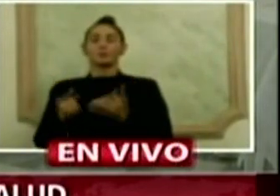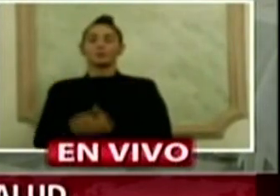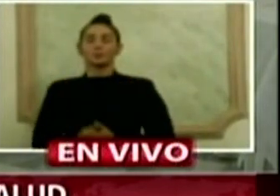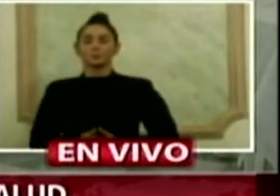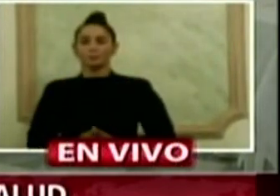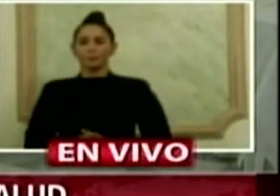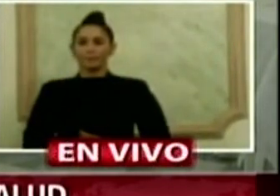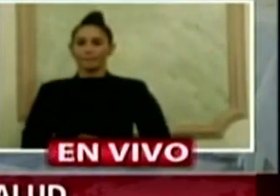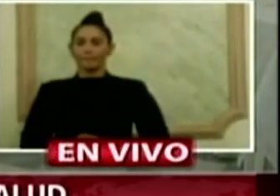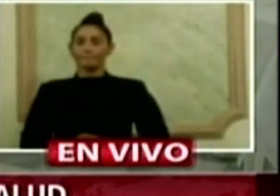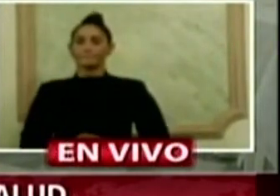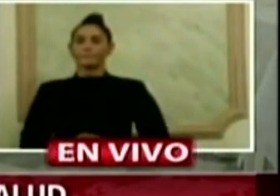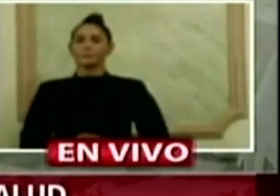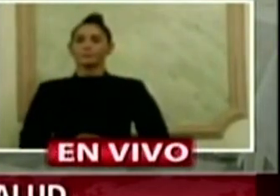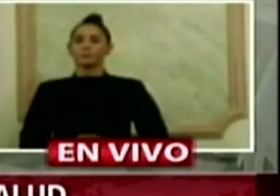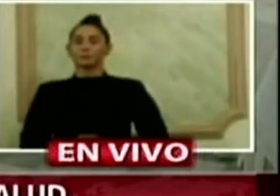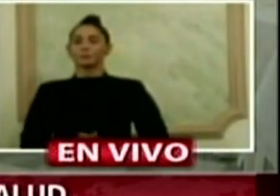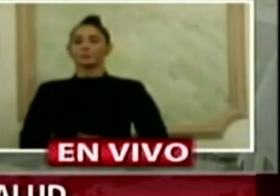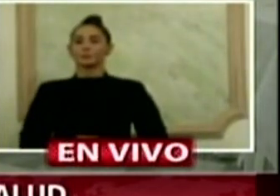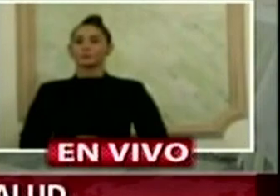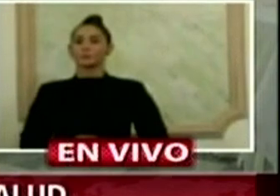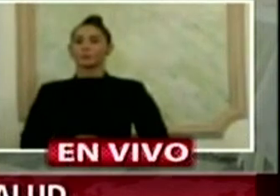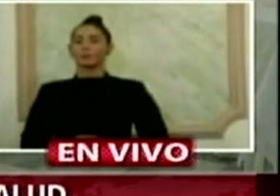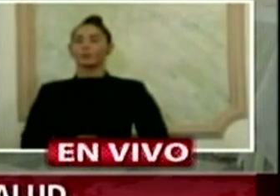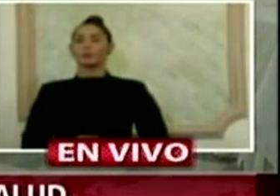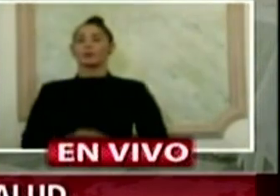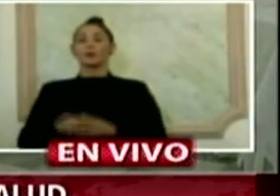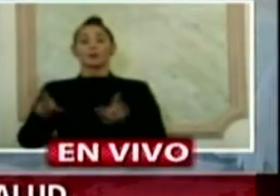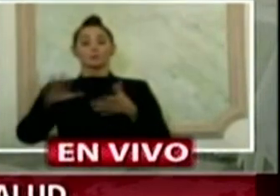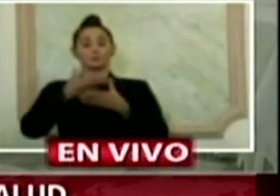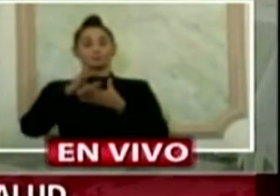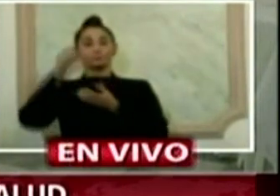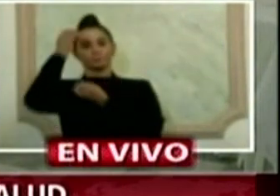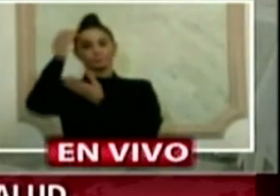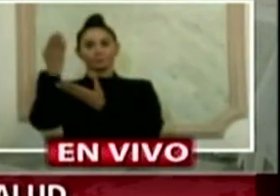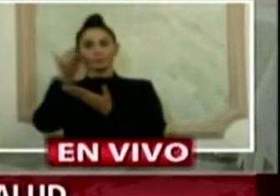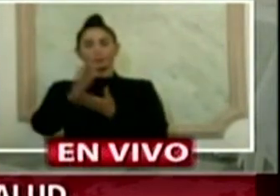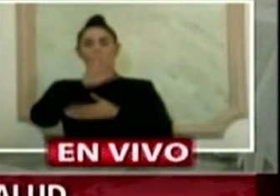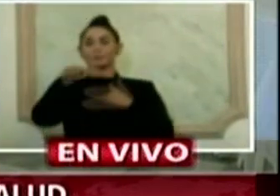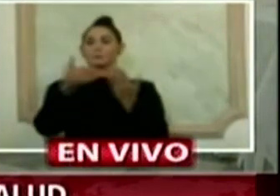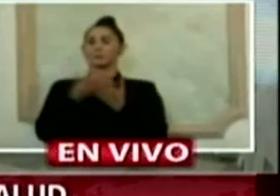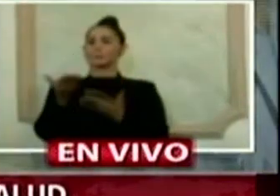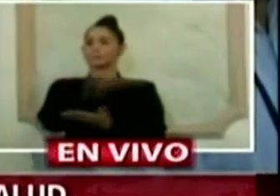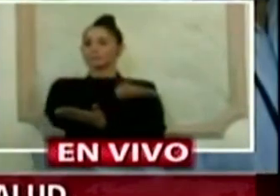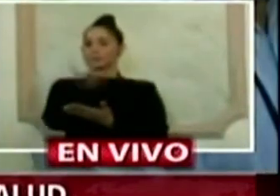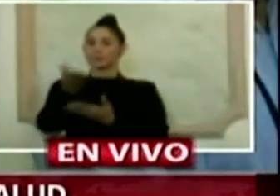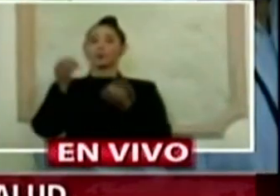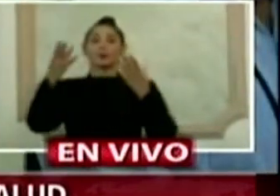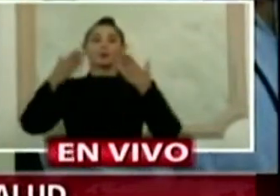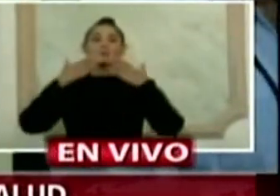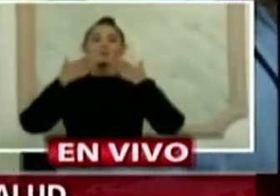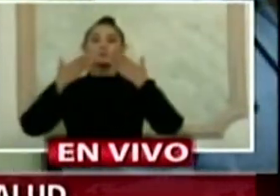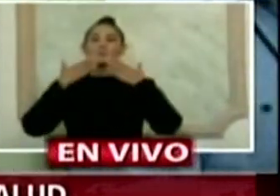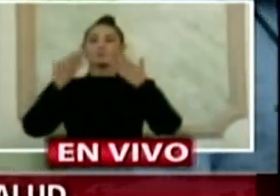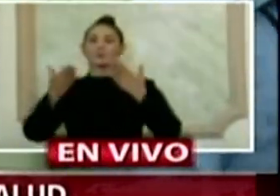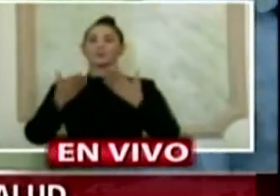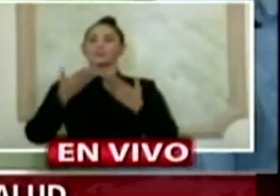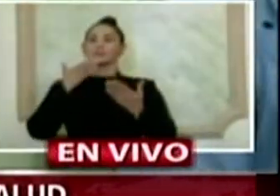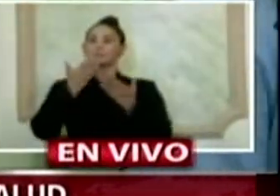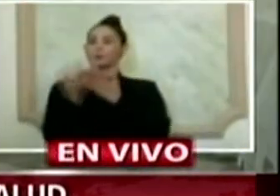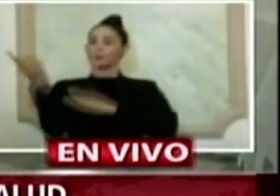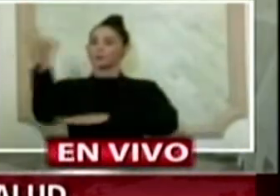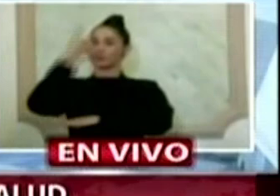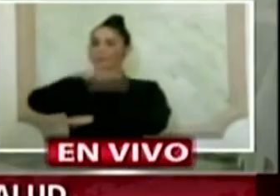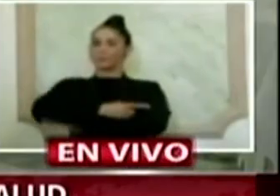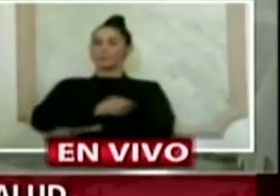anteriormente, compartimos puntualmente esta información de forma digital con todos los medios. Muchísimas gracias y que tengan buen día.